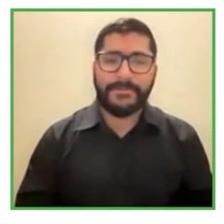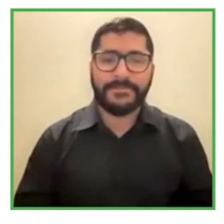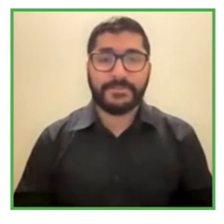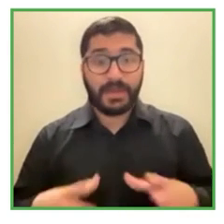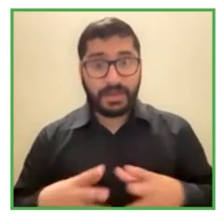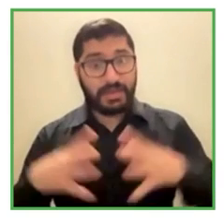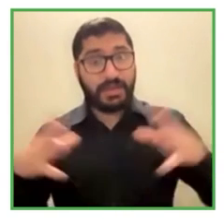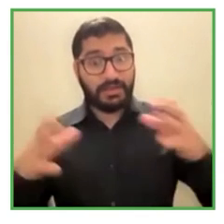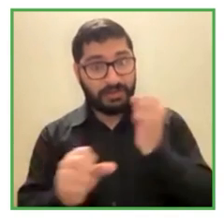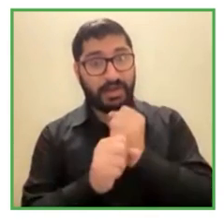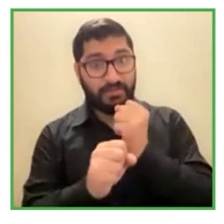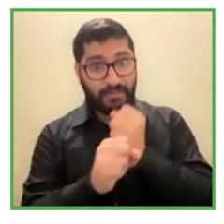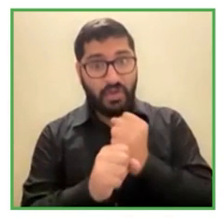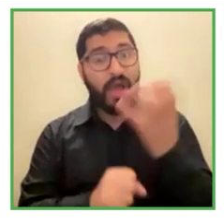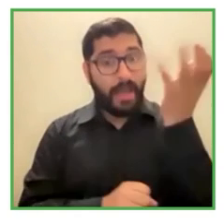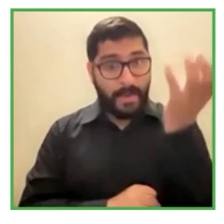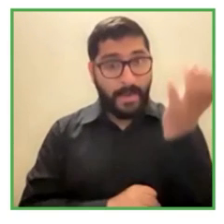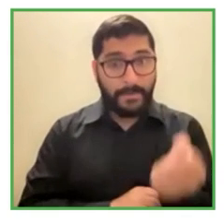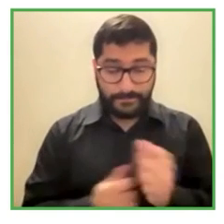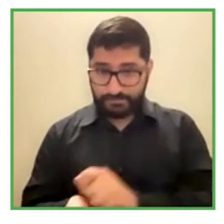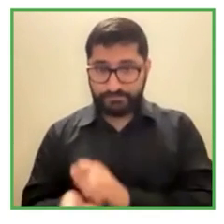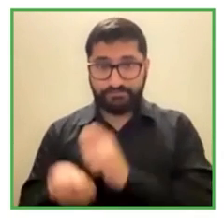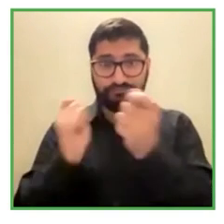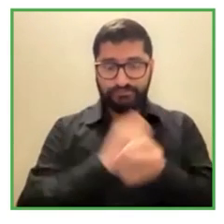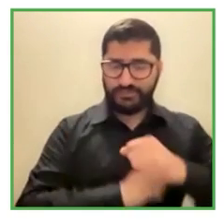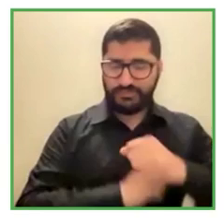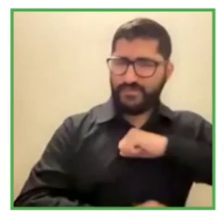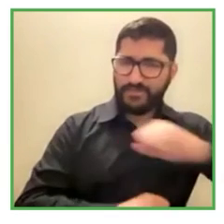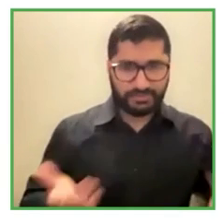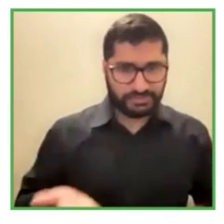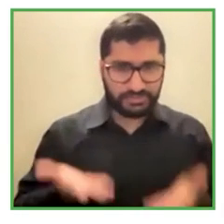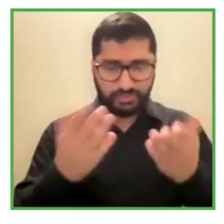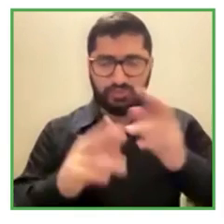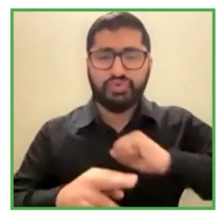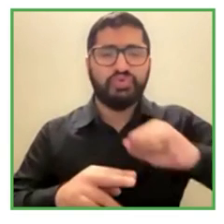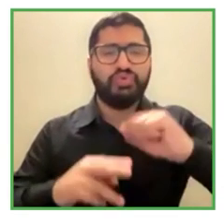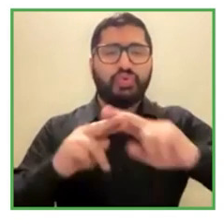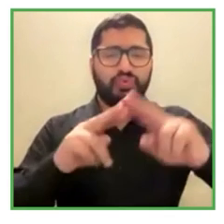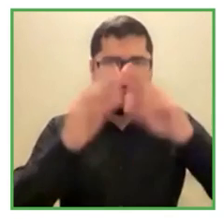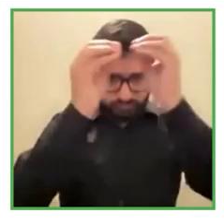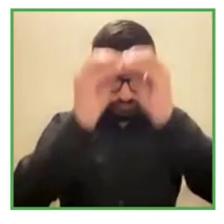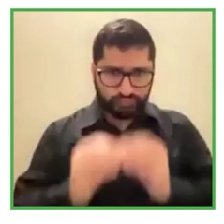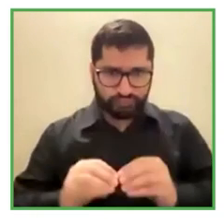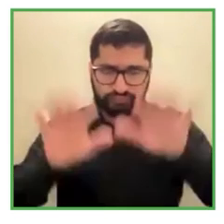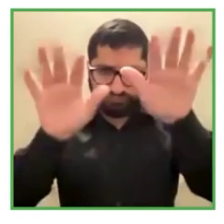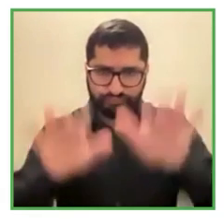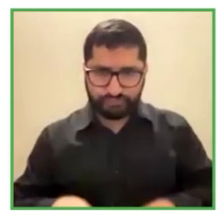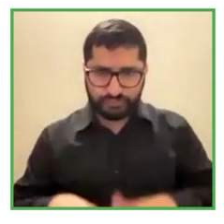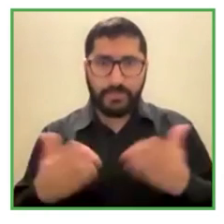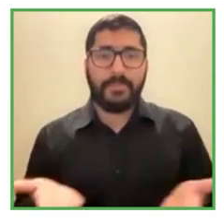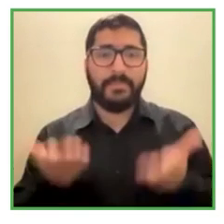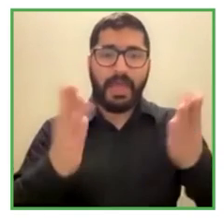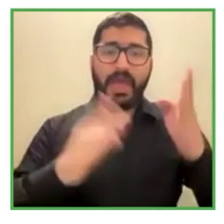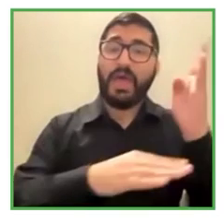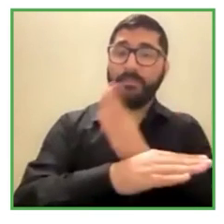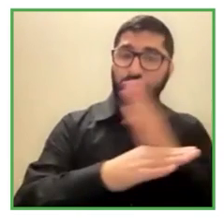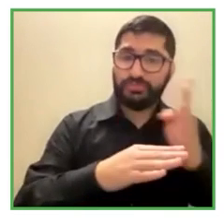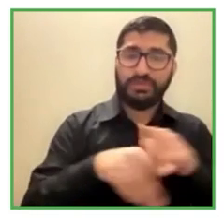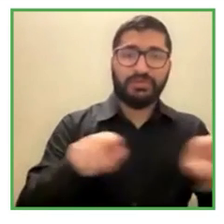para entregar soluciones de inclusión digital para empresas y entregar a las empresas con